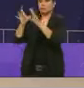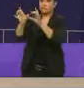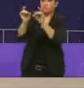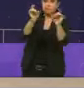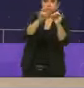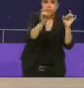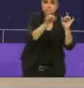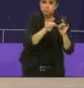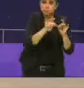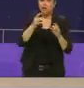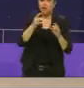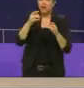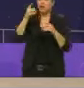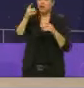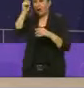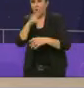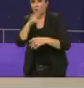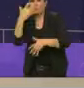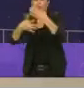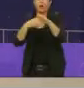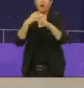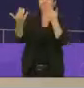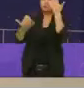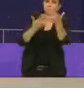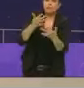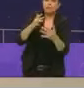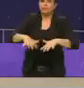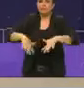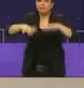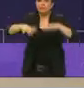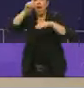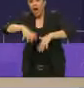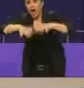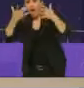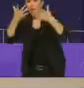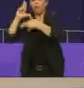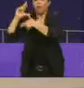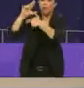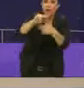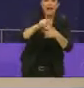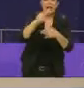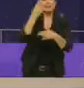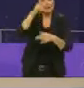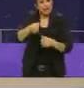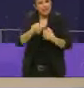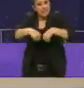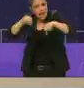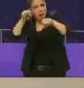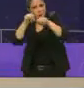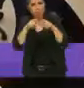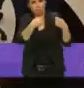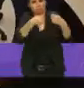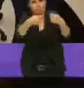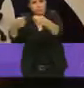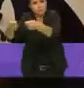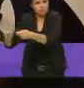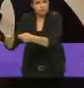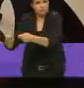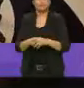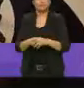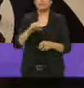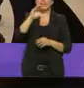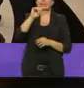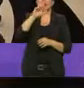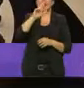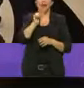soluciones, como cuando hay un desastre natural, un verdadero sistema de seguros. Gracias, candidato. Candidata Clara Burgada